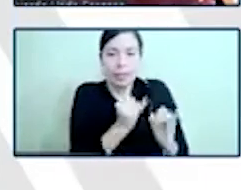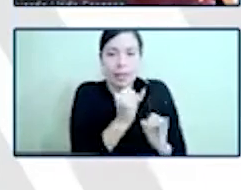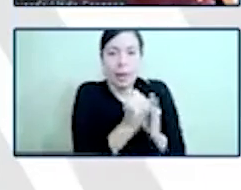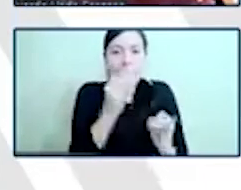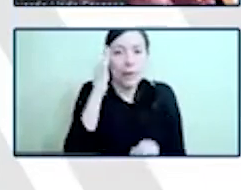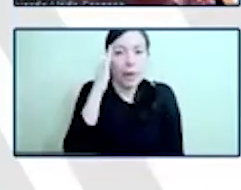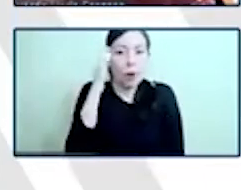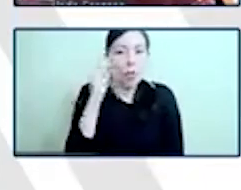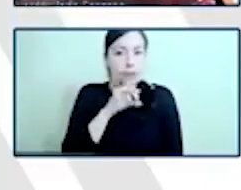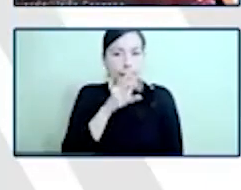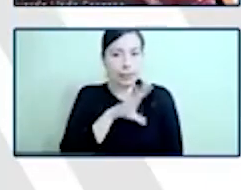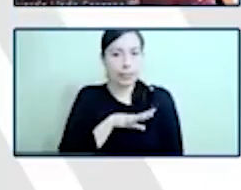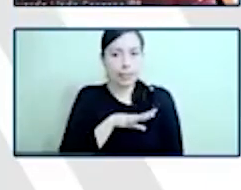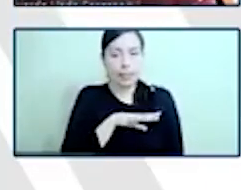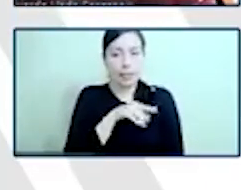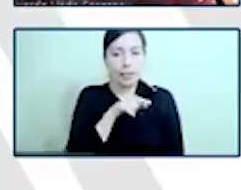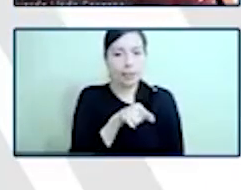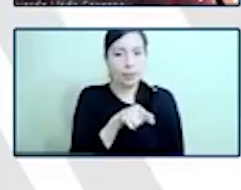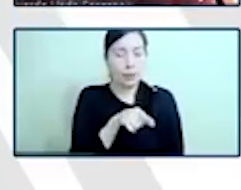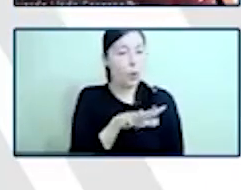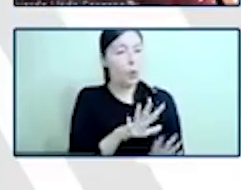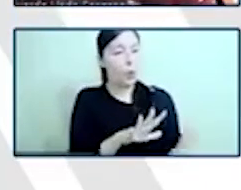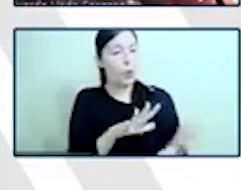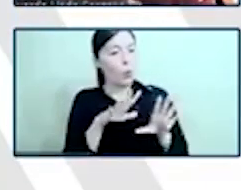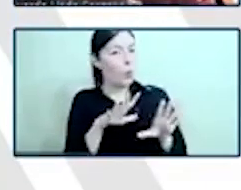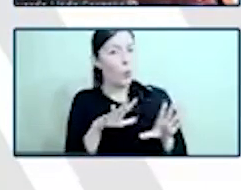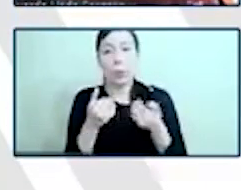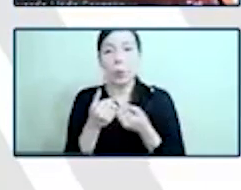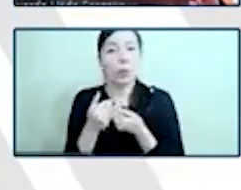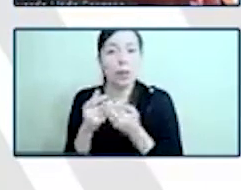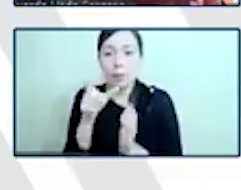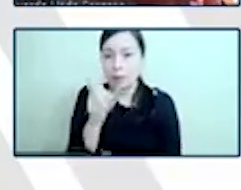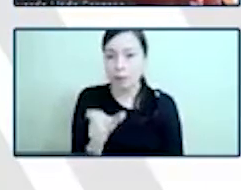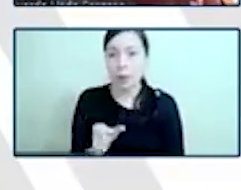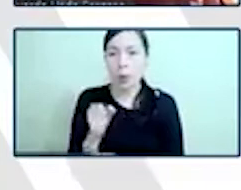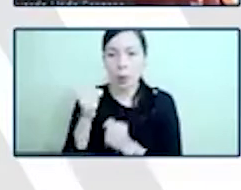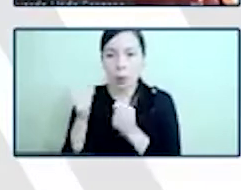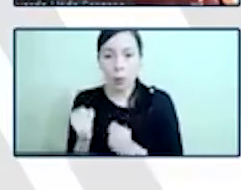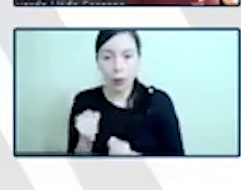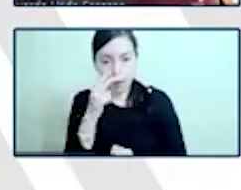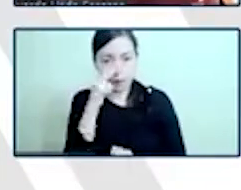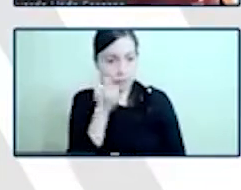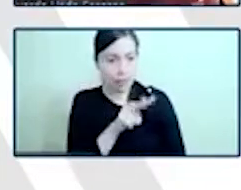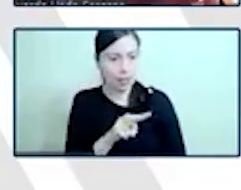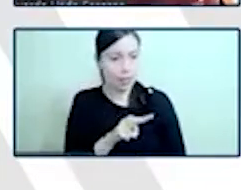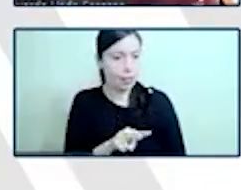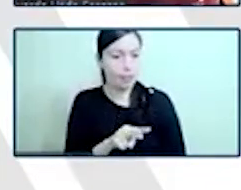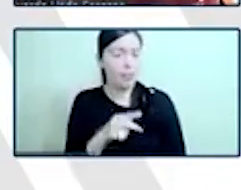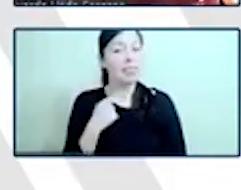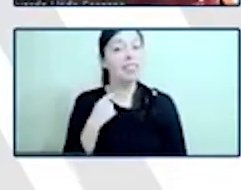que es un tesoro de información para cualquier persona con un interés en la historia,